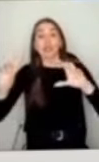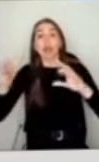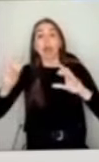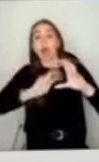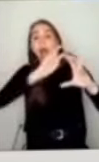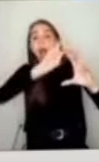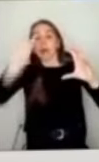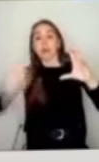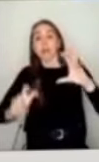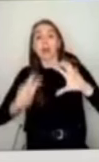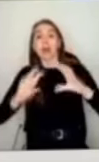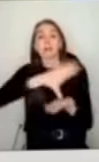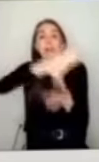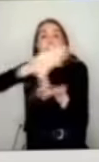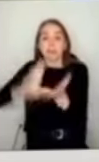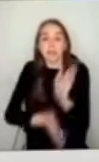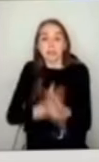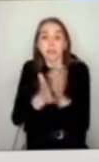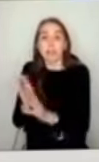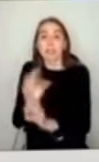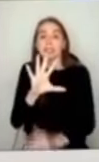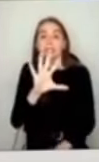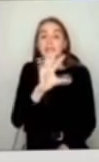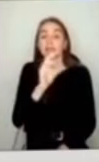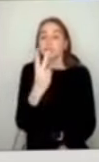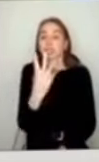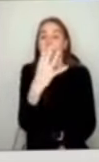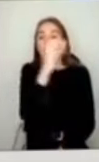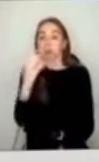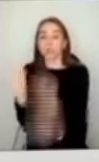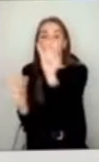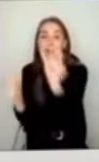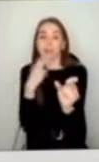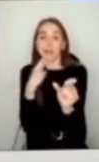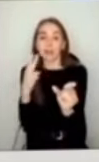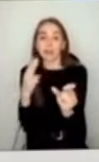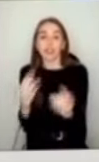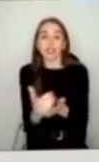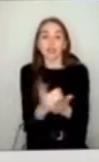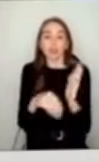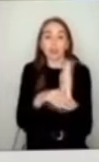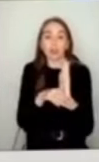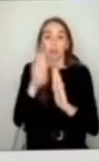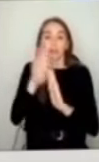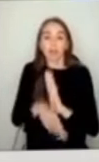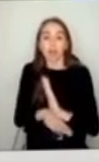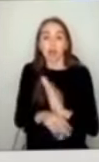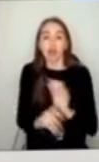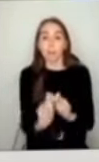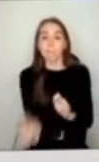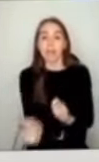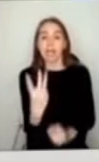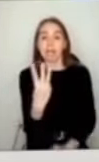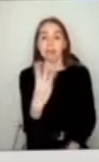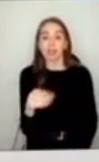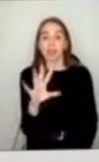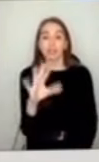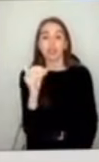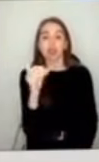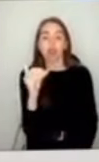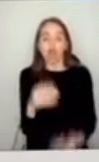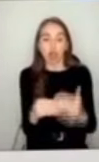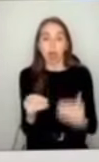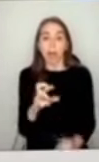de un 25% de su población, la caída del salario mínimo a $3.5, la disminución del Producto Interno Bruto